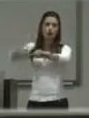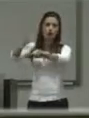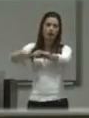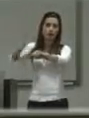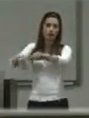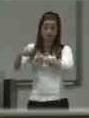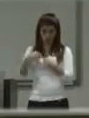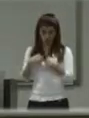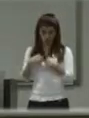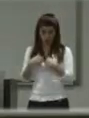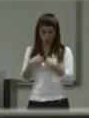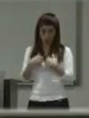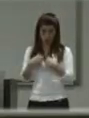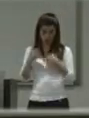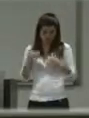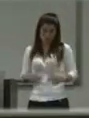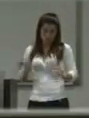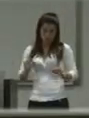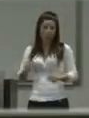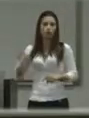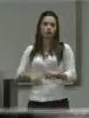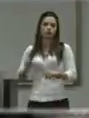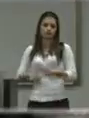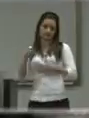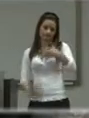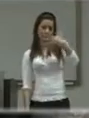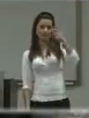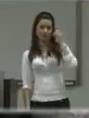larga bien